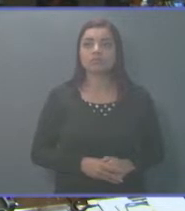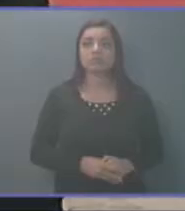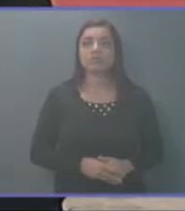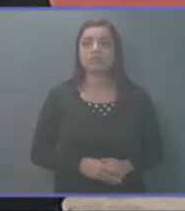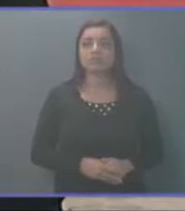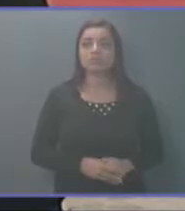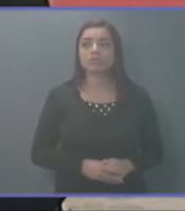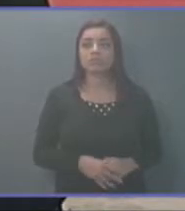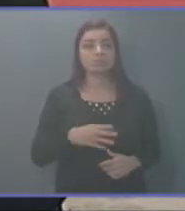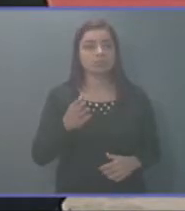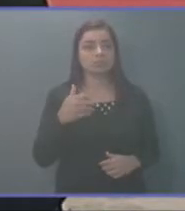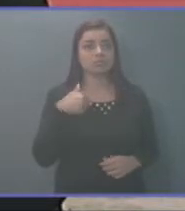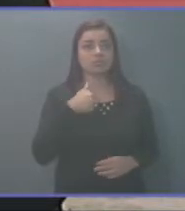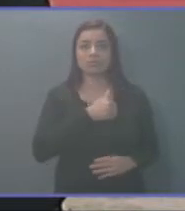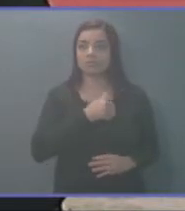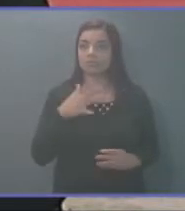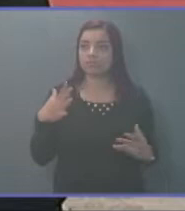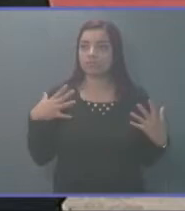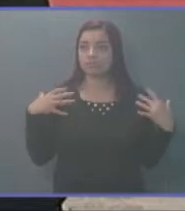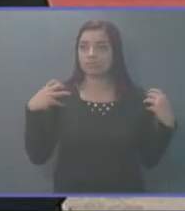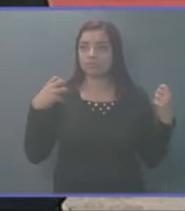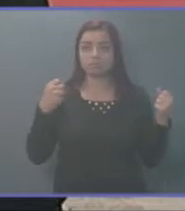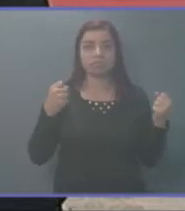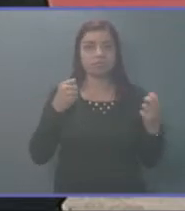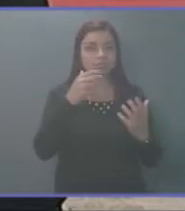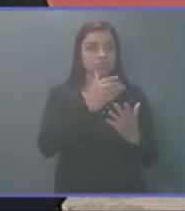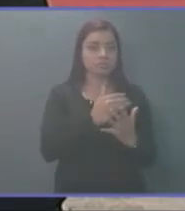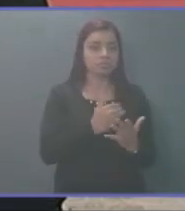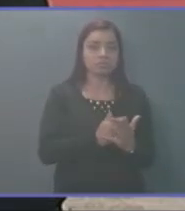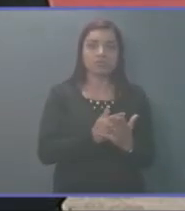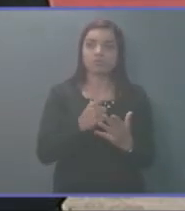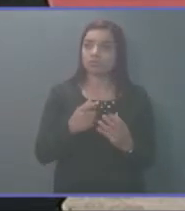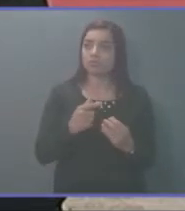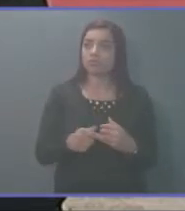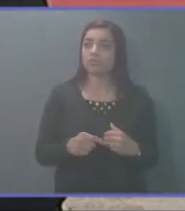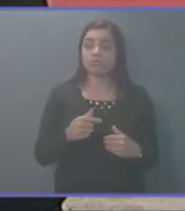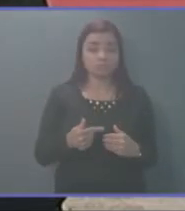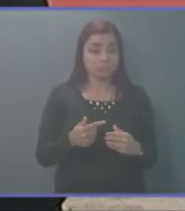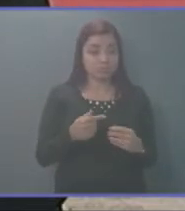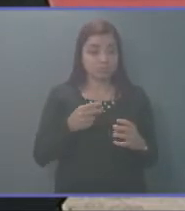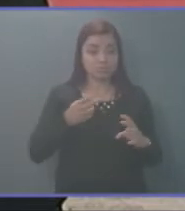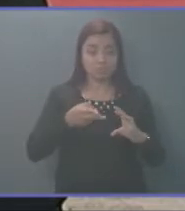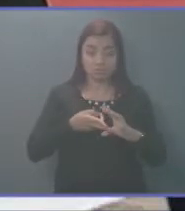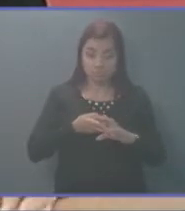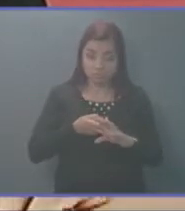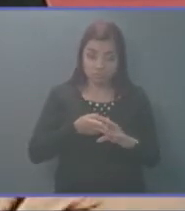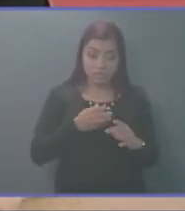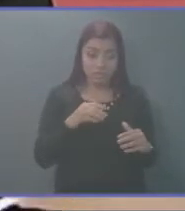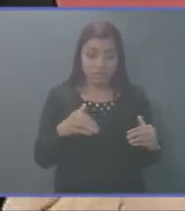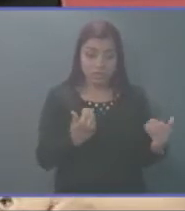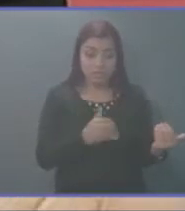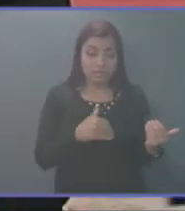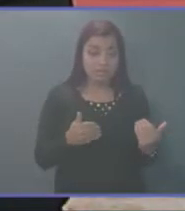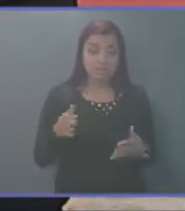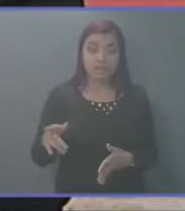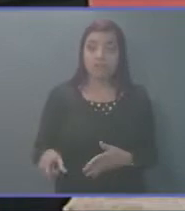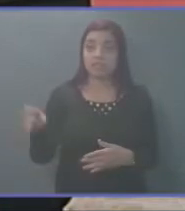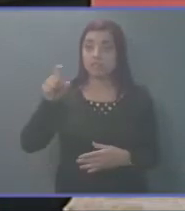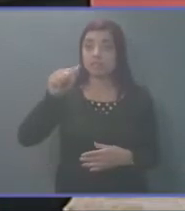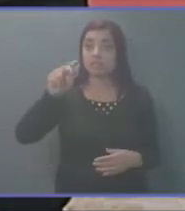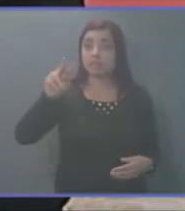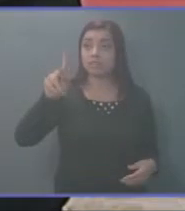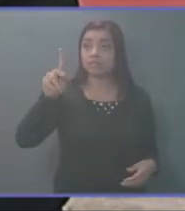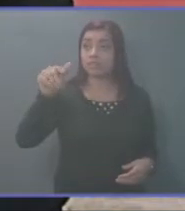El Ministerio de Salud no participa en las actividades de saneamiento y obras de ingeniería sanitaria que desarrolle ANDA.